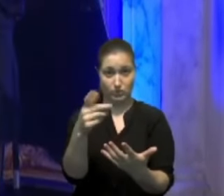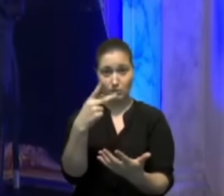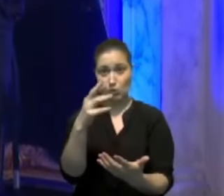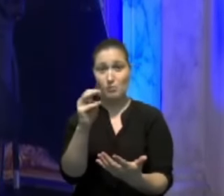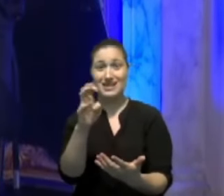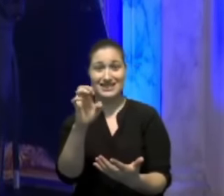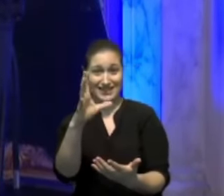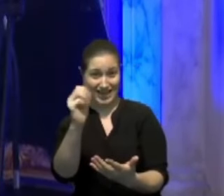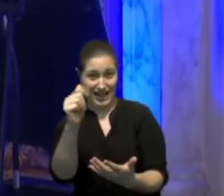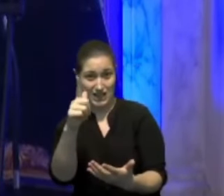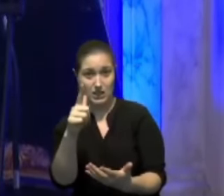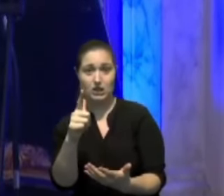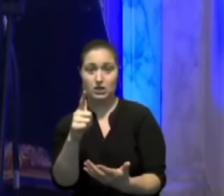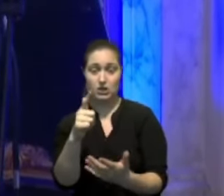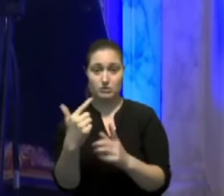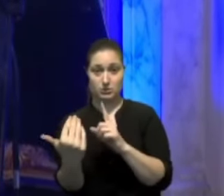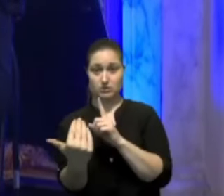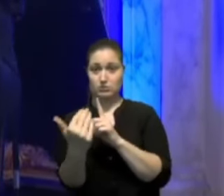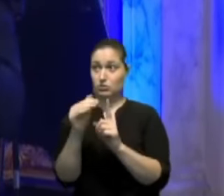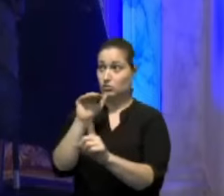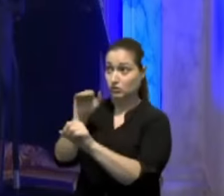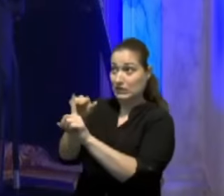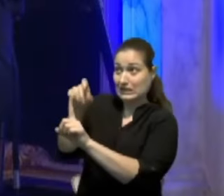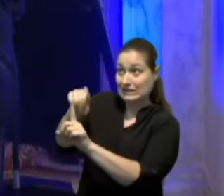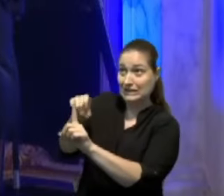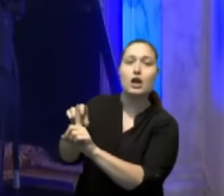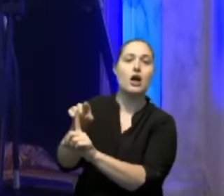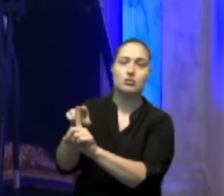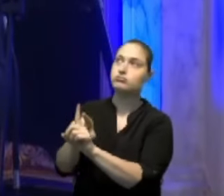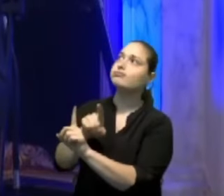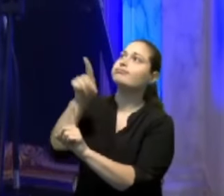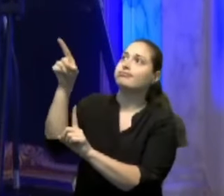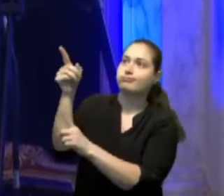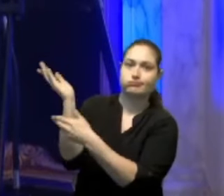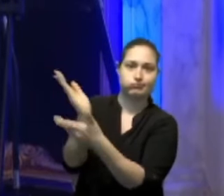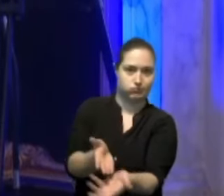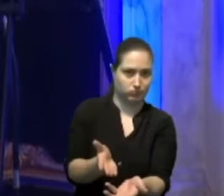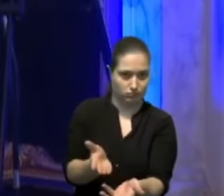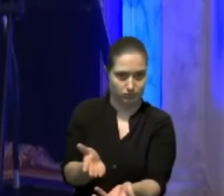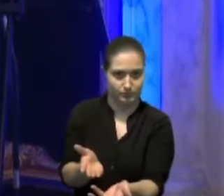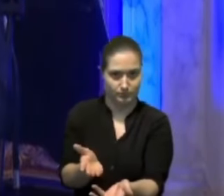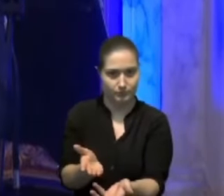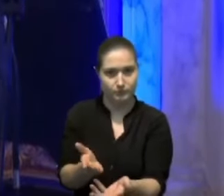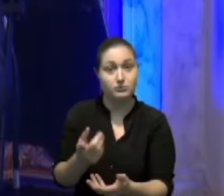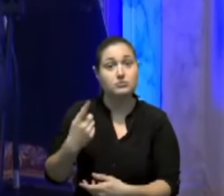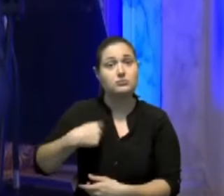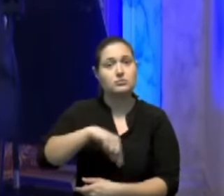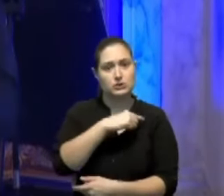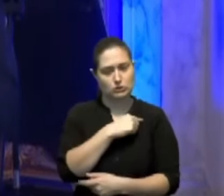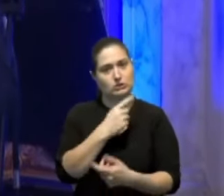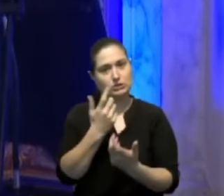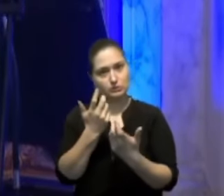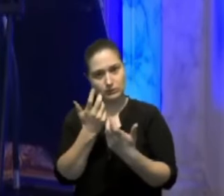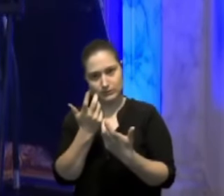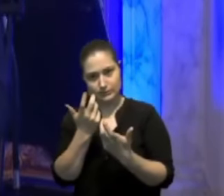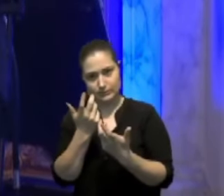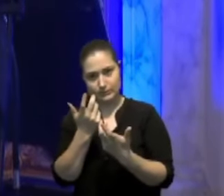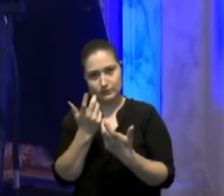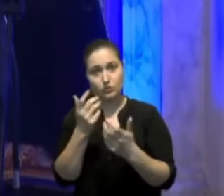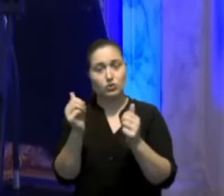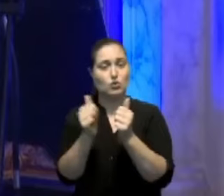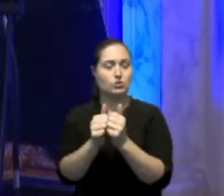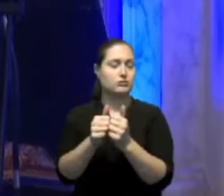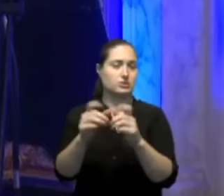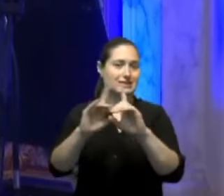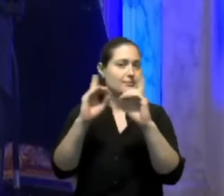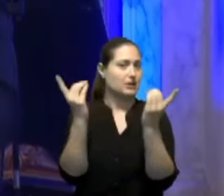por tanto hay digamos un trámite un tiempo y nosotros estamos trabajando de manera coordinada con la dirección de acceso a medicamentos de alto